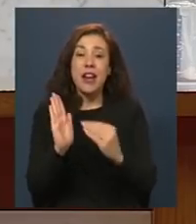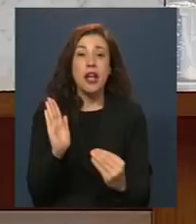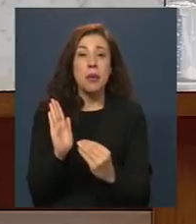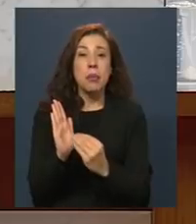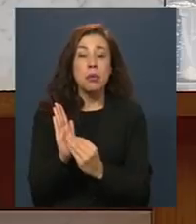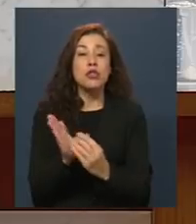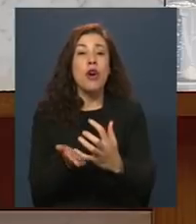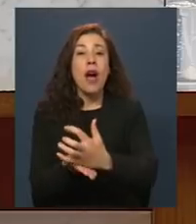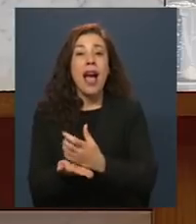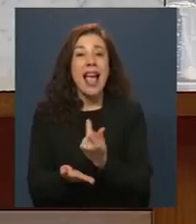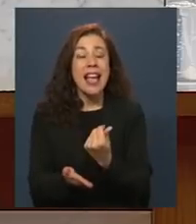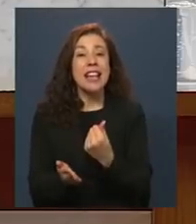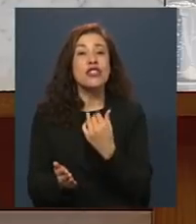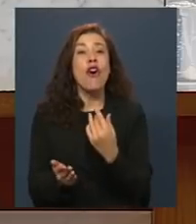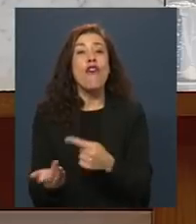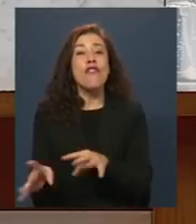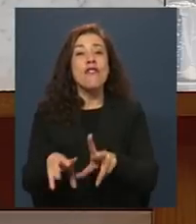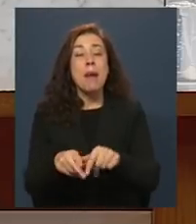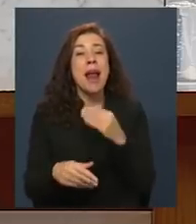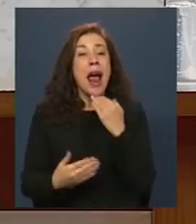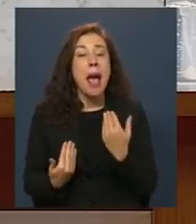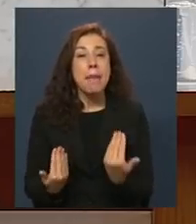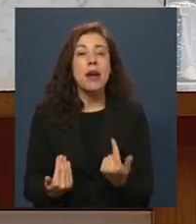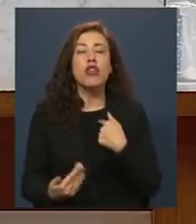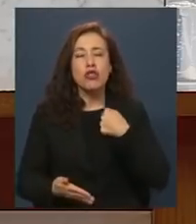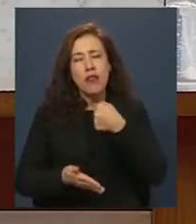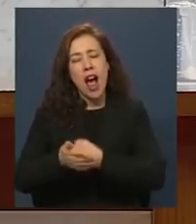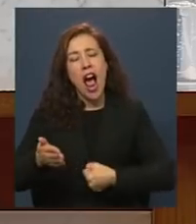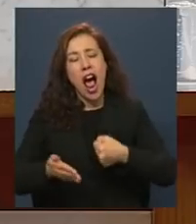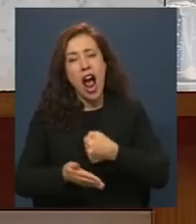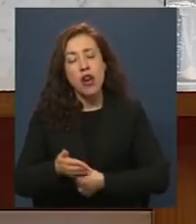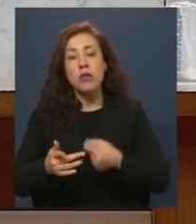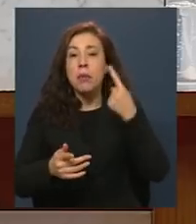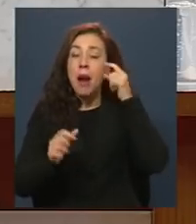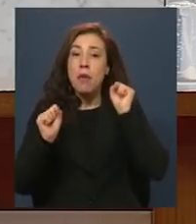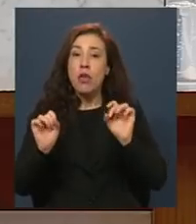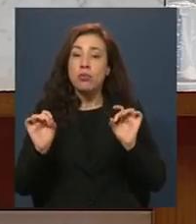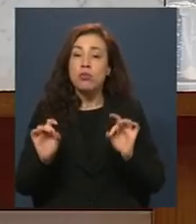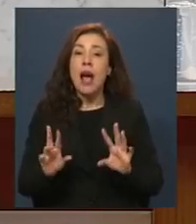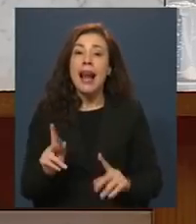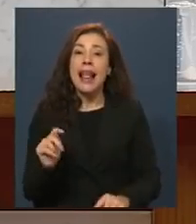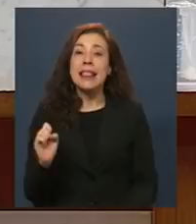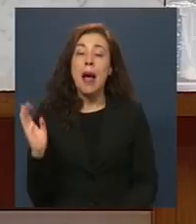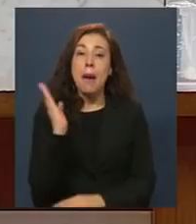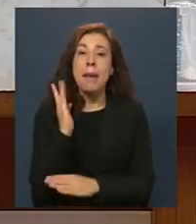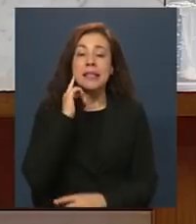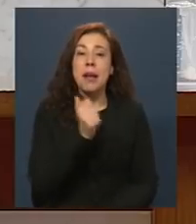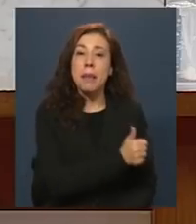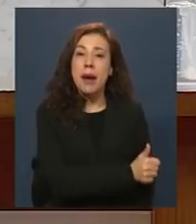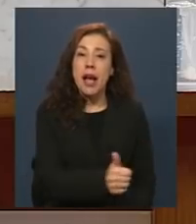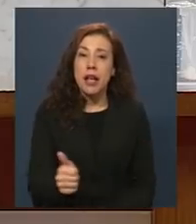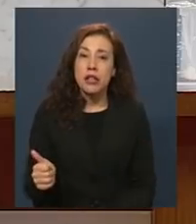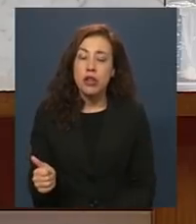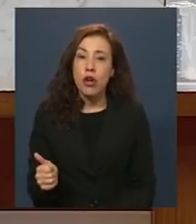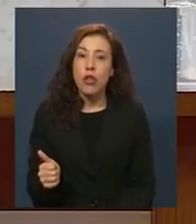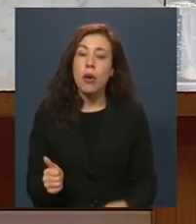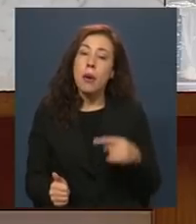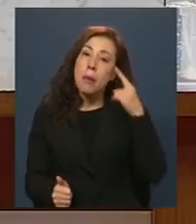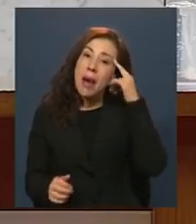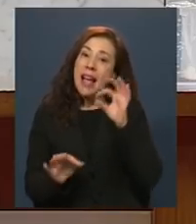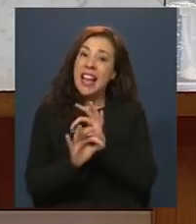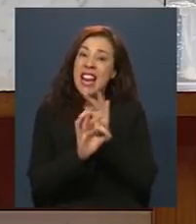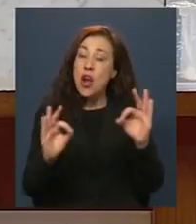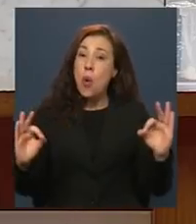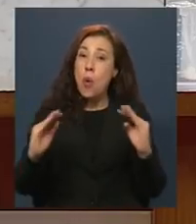el ingreso familiar de emergencia, vamos a luchar hasta consolidar la renta básica universal, a fin de que ningún